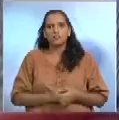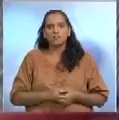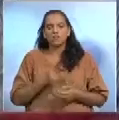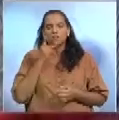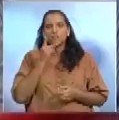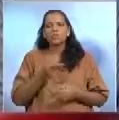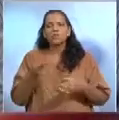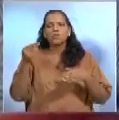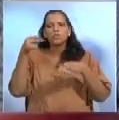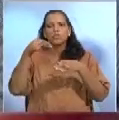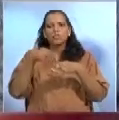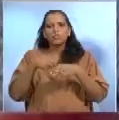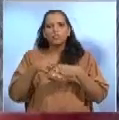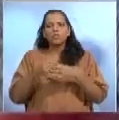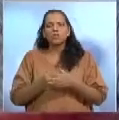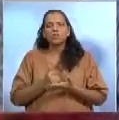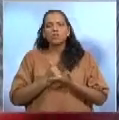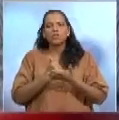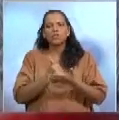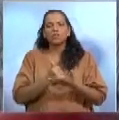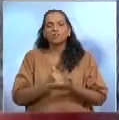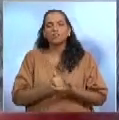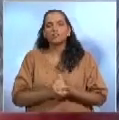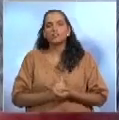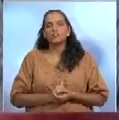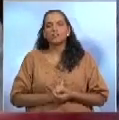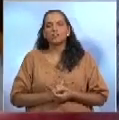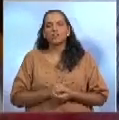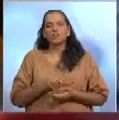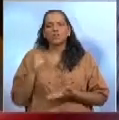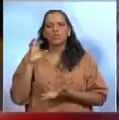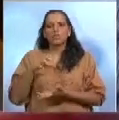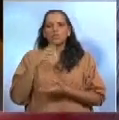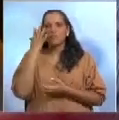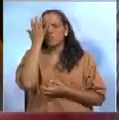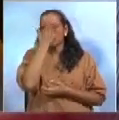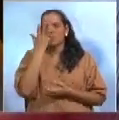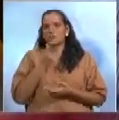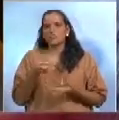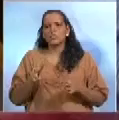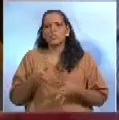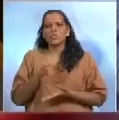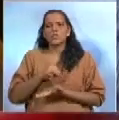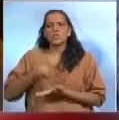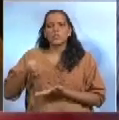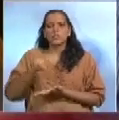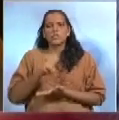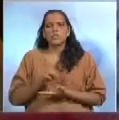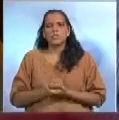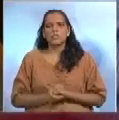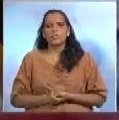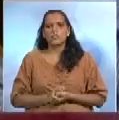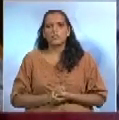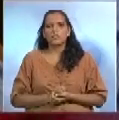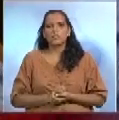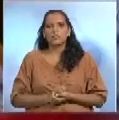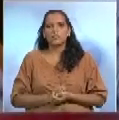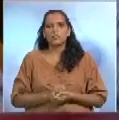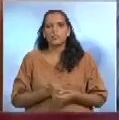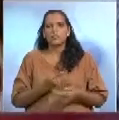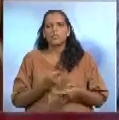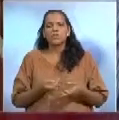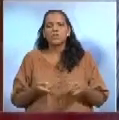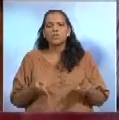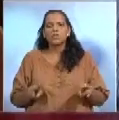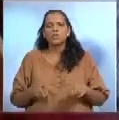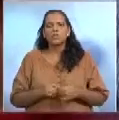diga serán beneficiarios de esta ley la provincia de Manabí y la provincia de Esmeraldas y